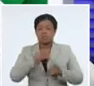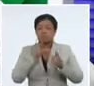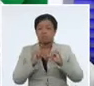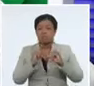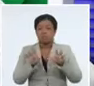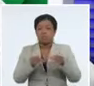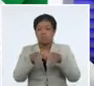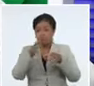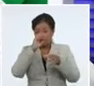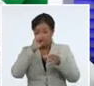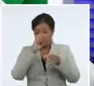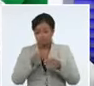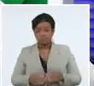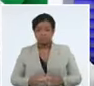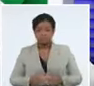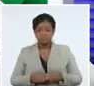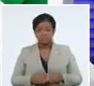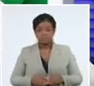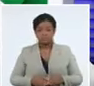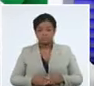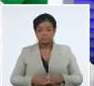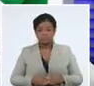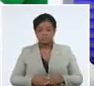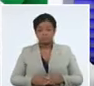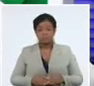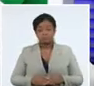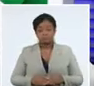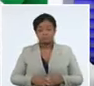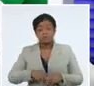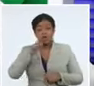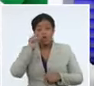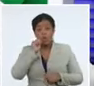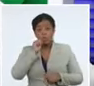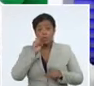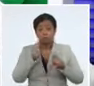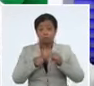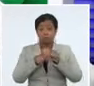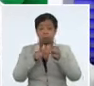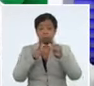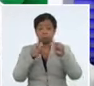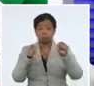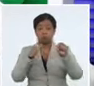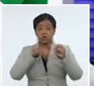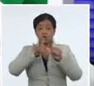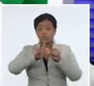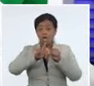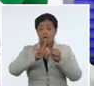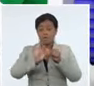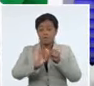de edad. Indiscutiblemente el sexo masculino predominando con 9 de los 15